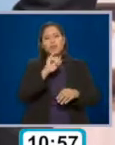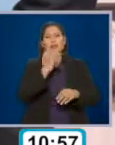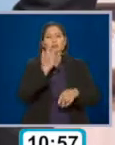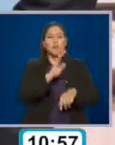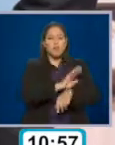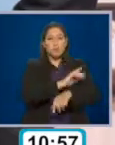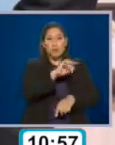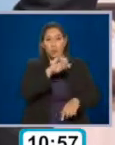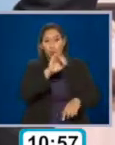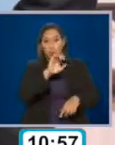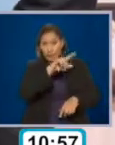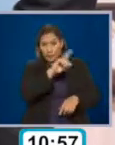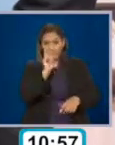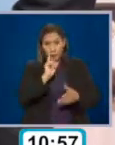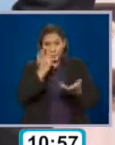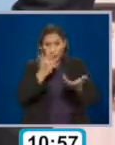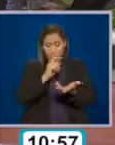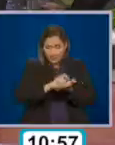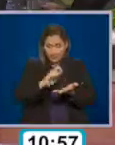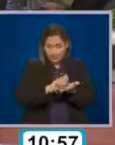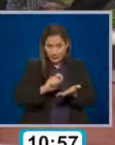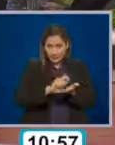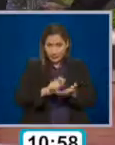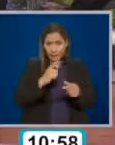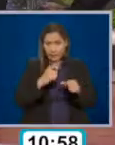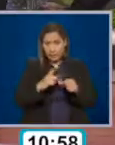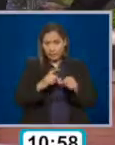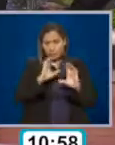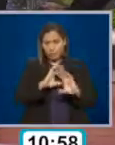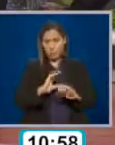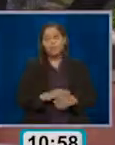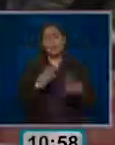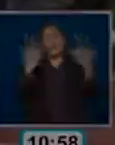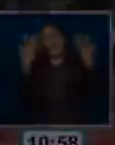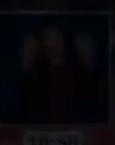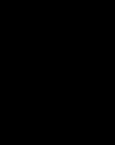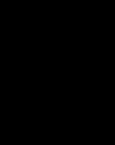quien hace las Quien composiciones. escribe, perdón, muy bien. Pues el aplauso para las iguanas. Que estuvieron-